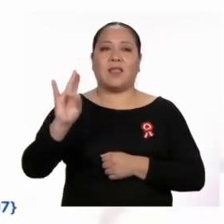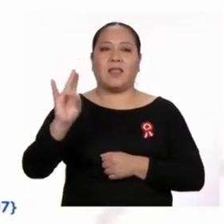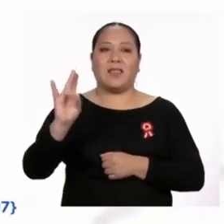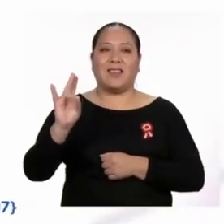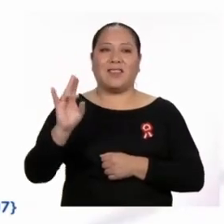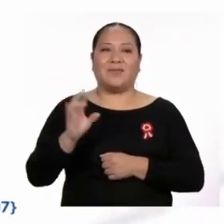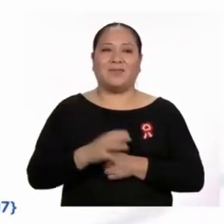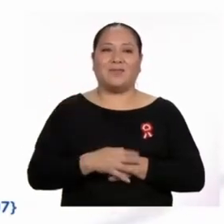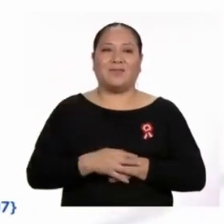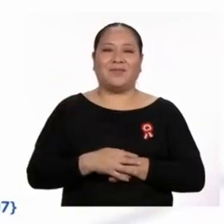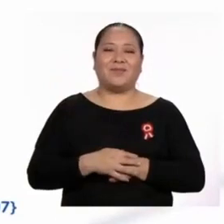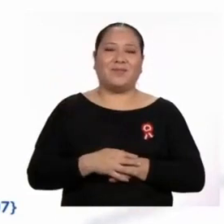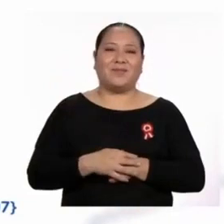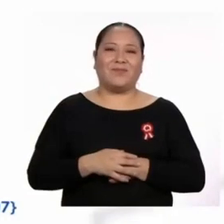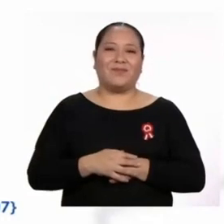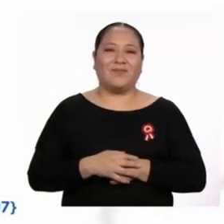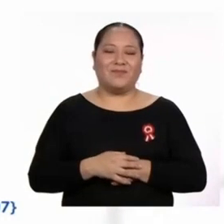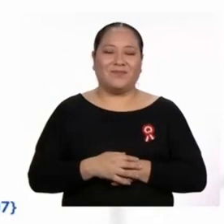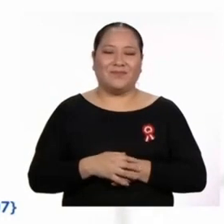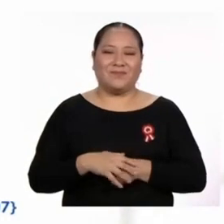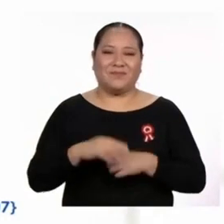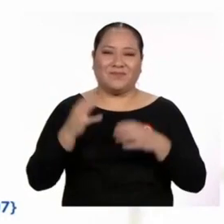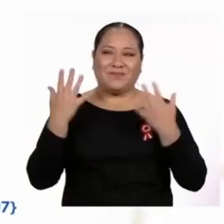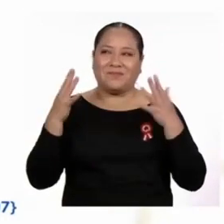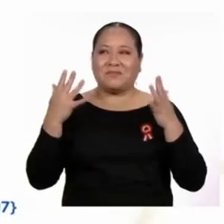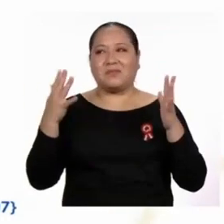97.